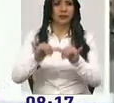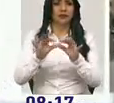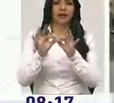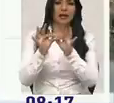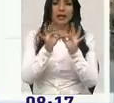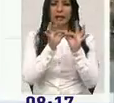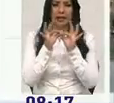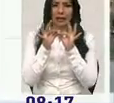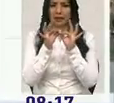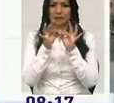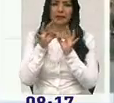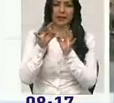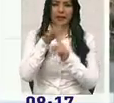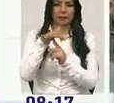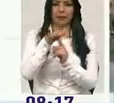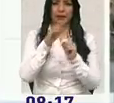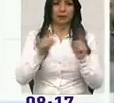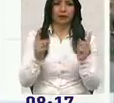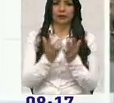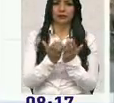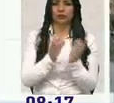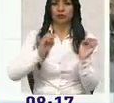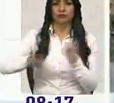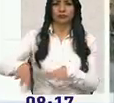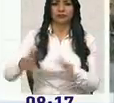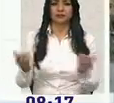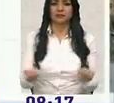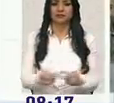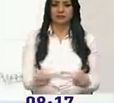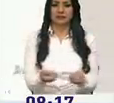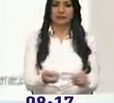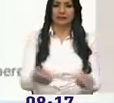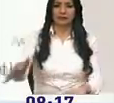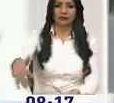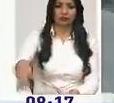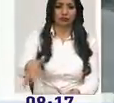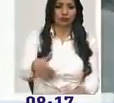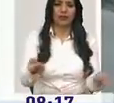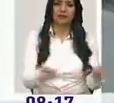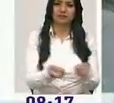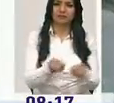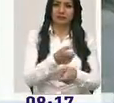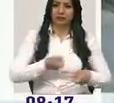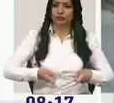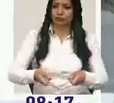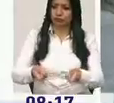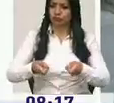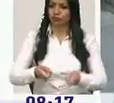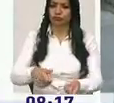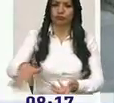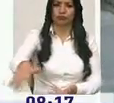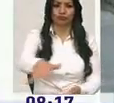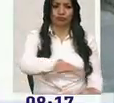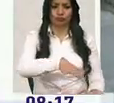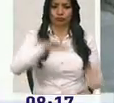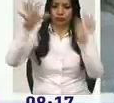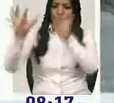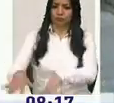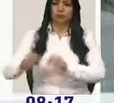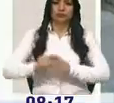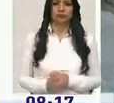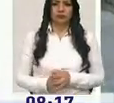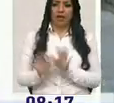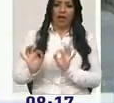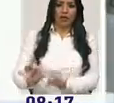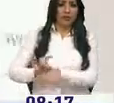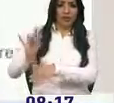parque, pero dejaron la basura ahí. Es increíble, inaudito esta forma de proceder que tiene el municipio, una muy mala